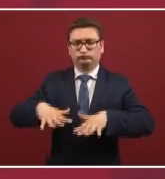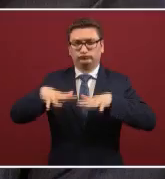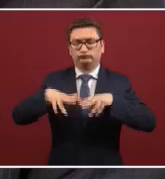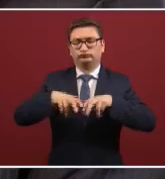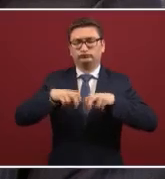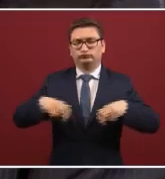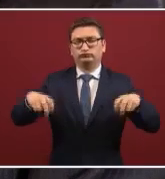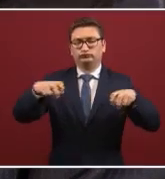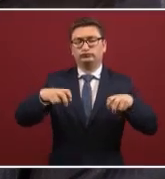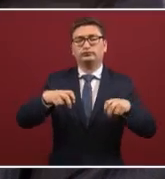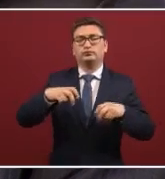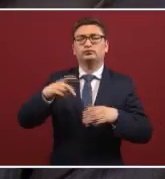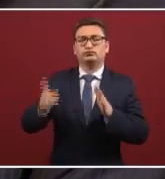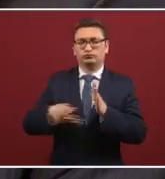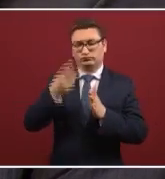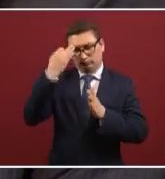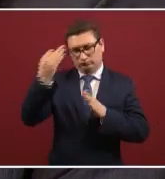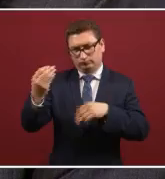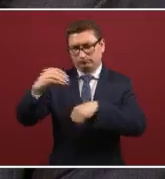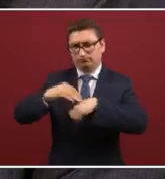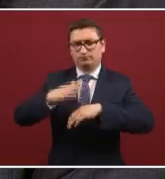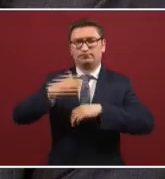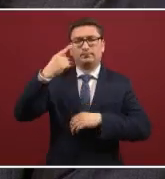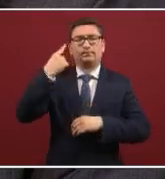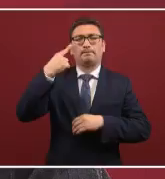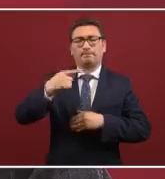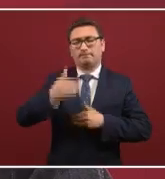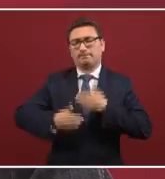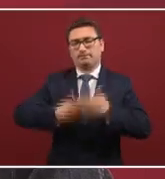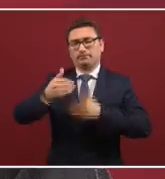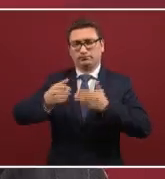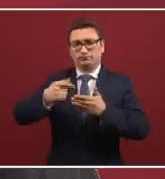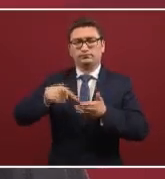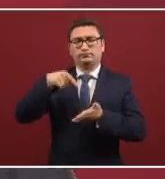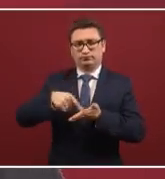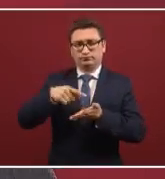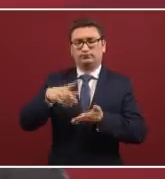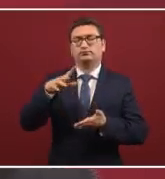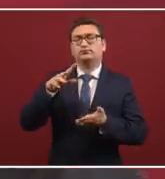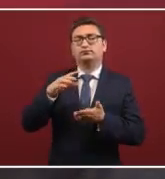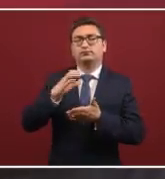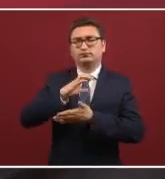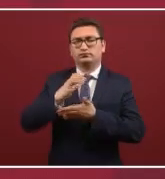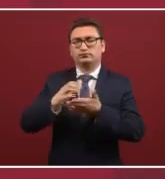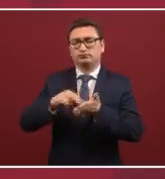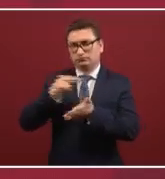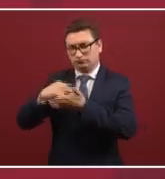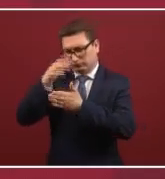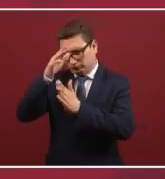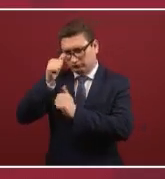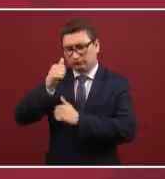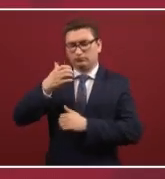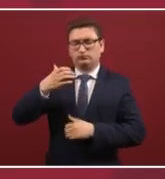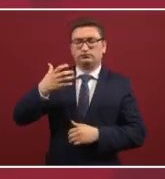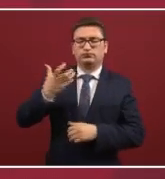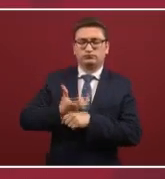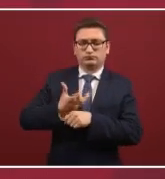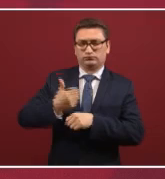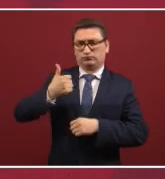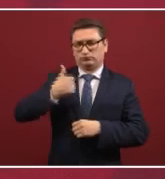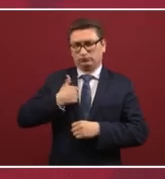para la aprobación del Tratado de Libre Comercio con Estados Unidos y